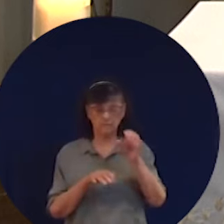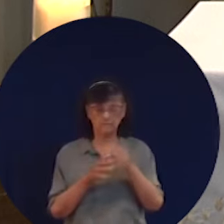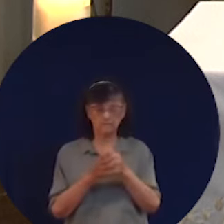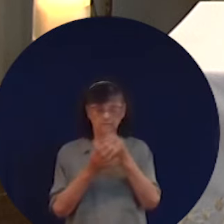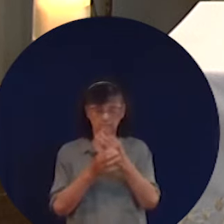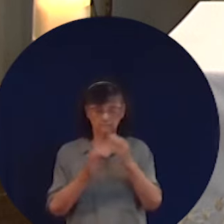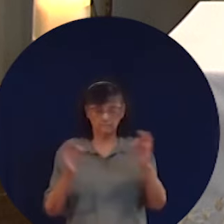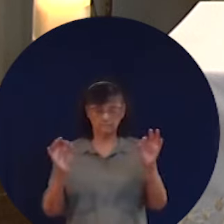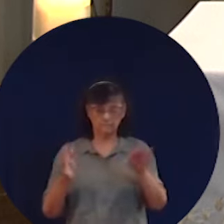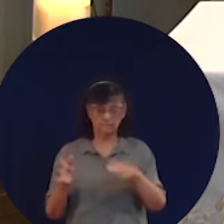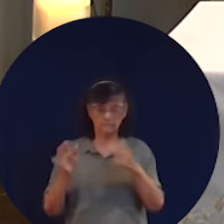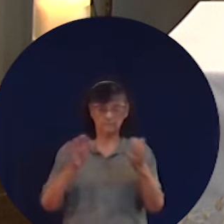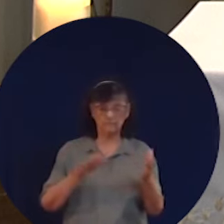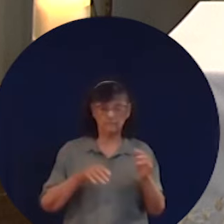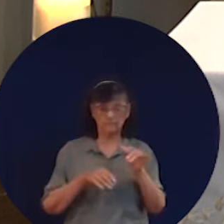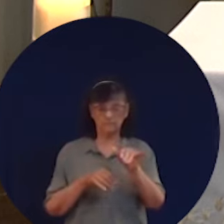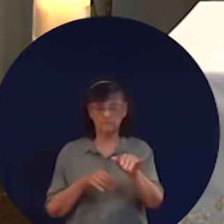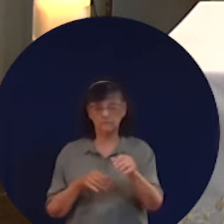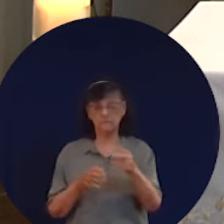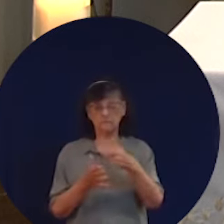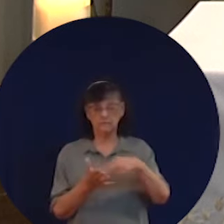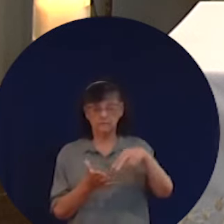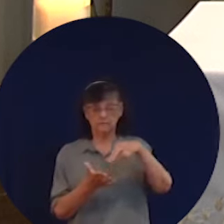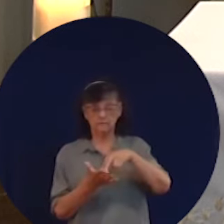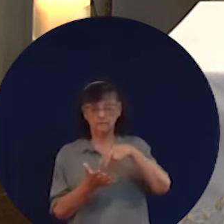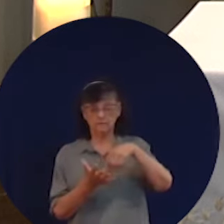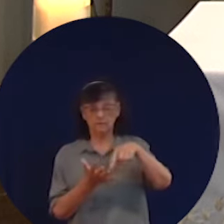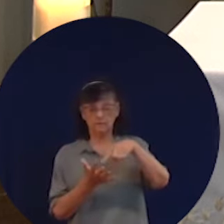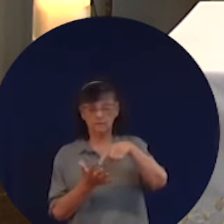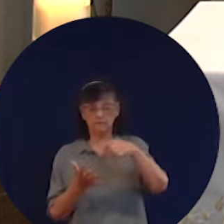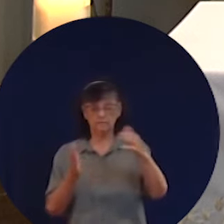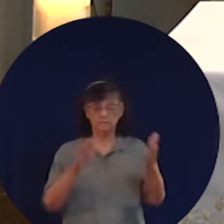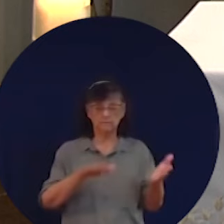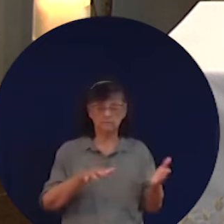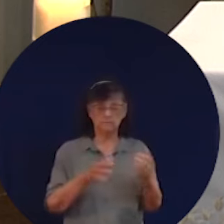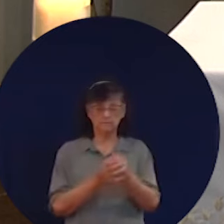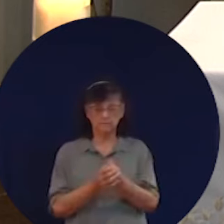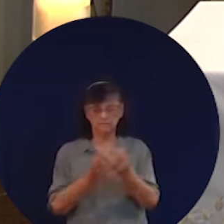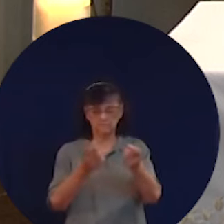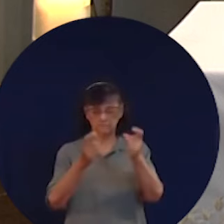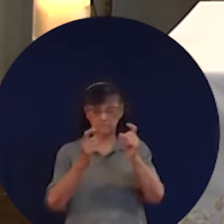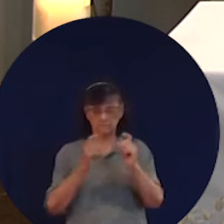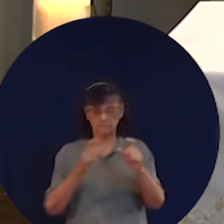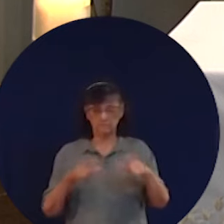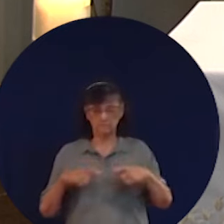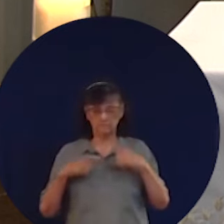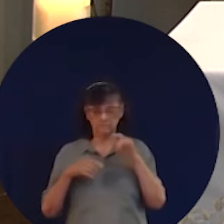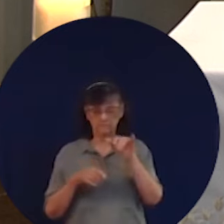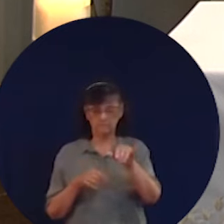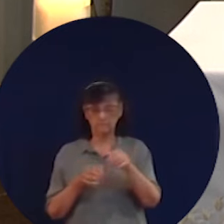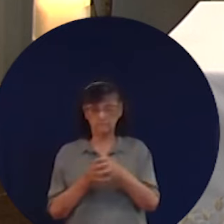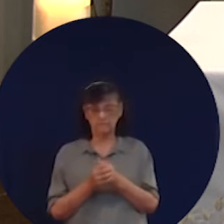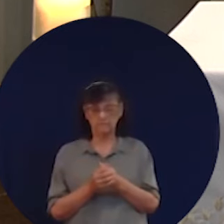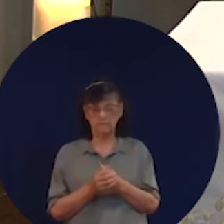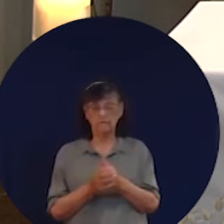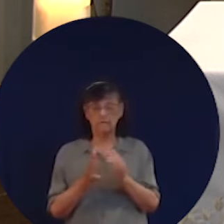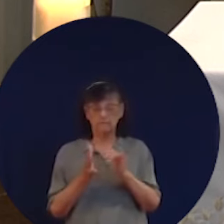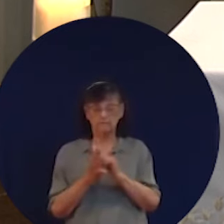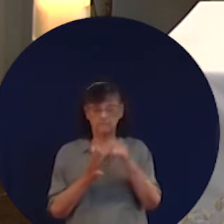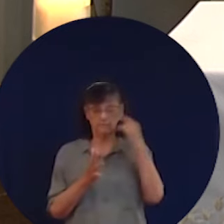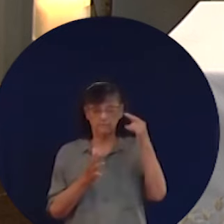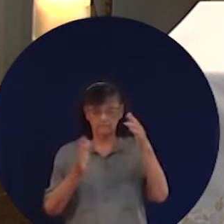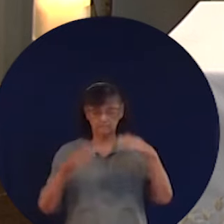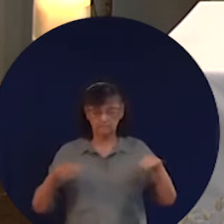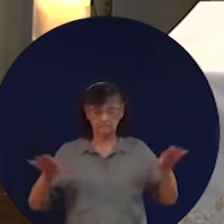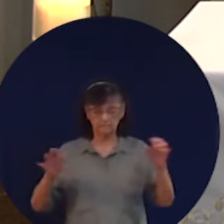nuestro, quien compadecido del extravío de los hombres, quiso nacer de la Virgen María, muriendo en la cruz,